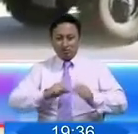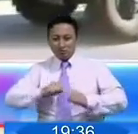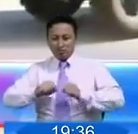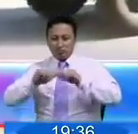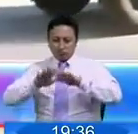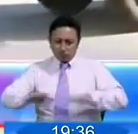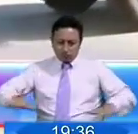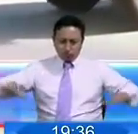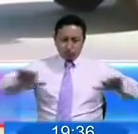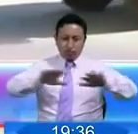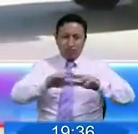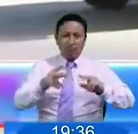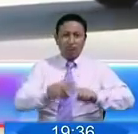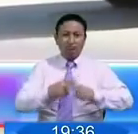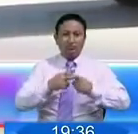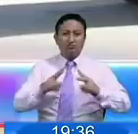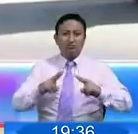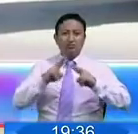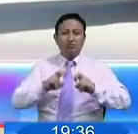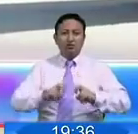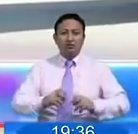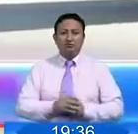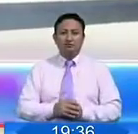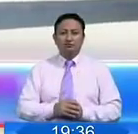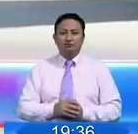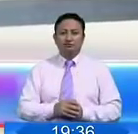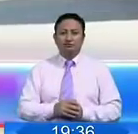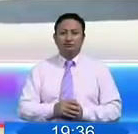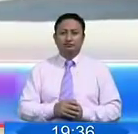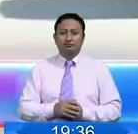para realizar las investigaciones correspondientes.